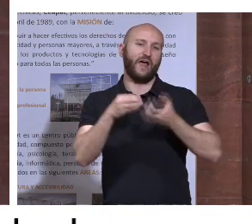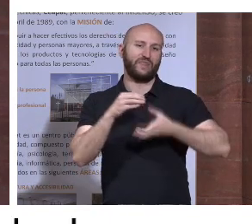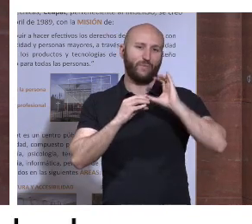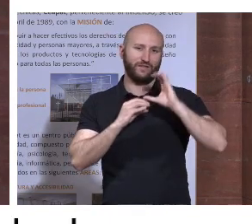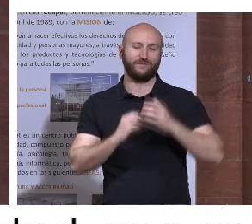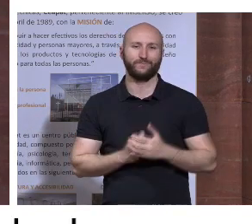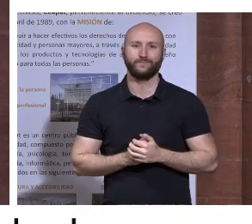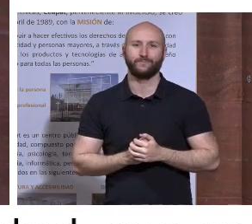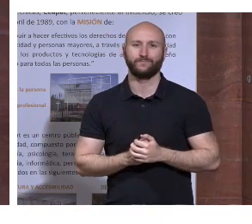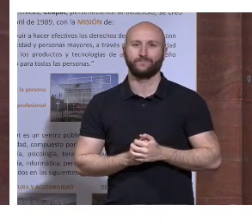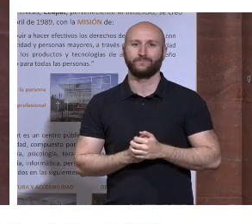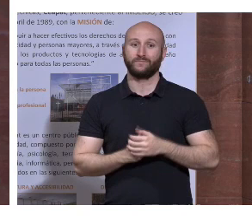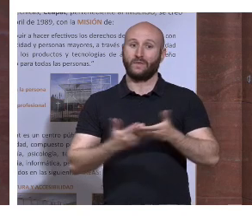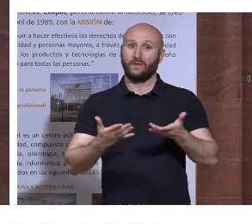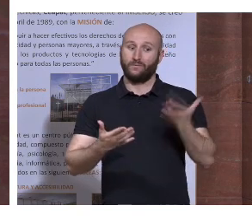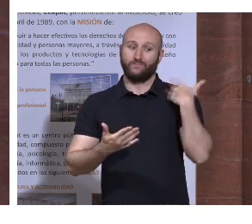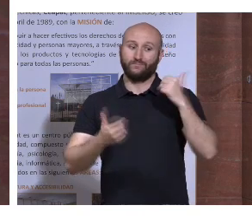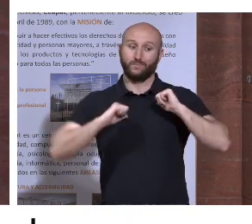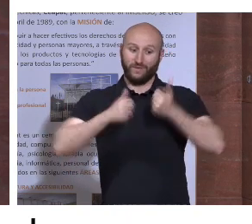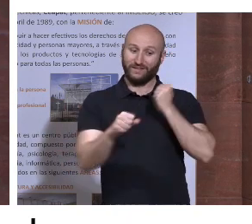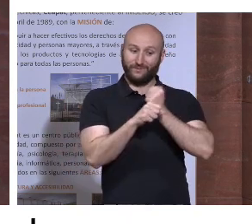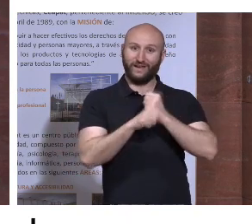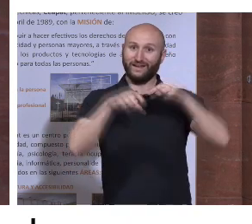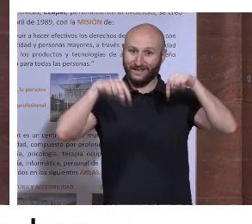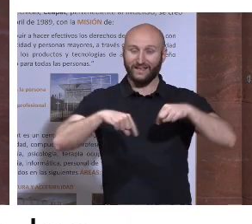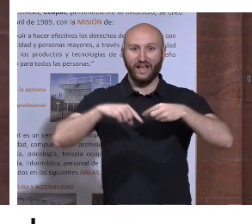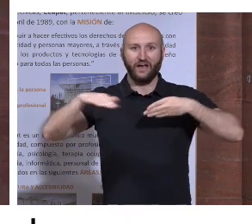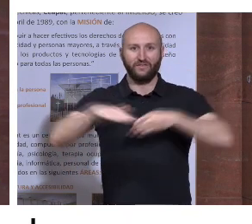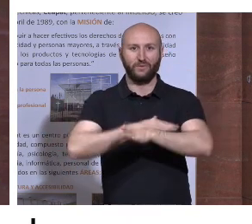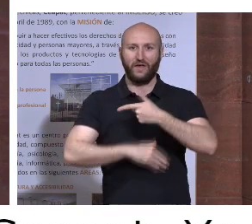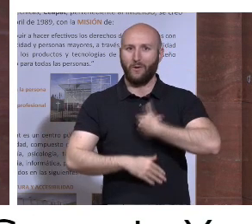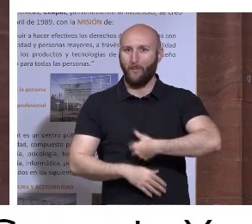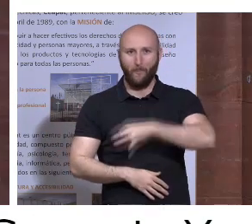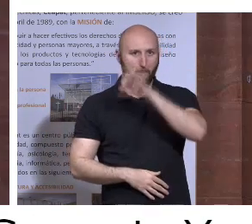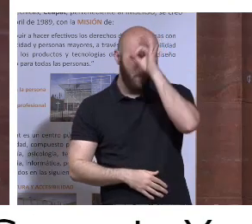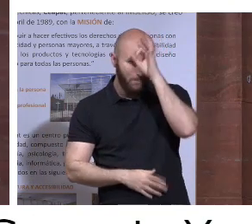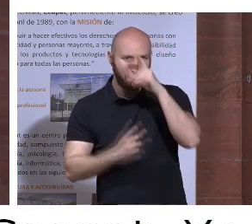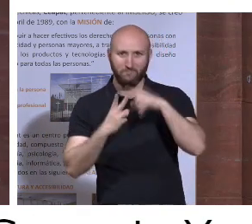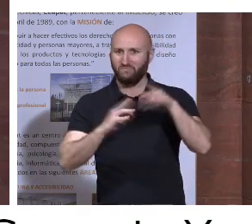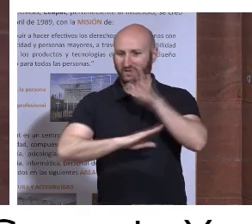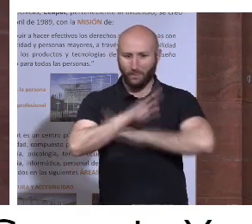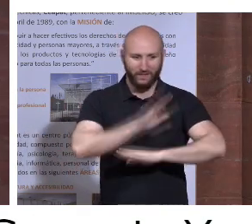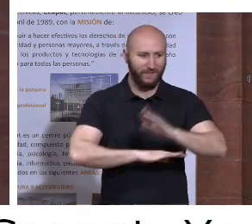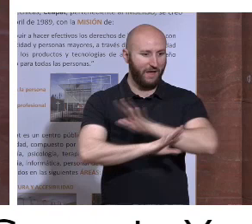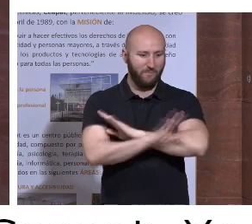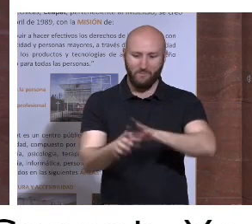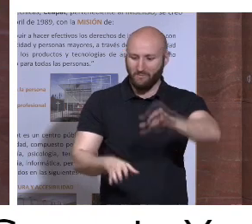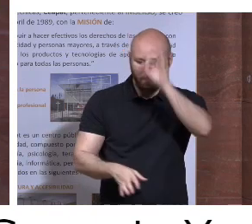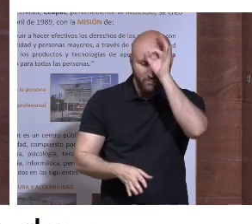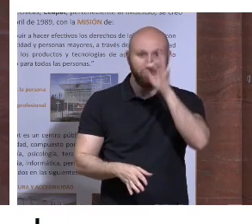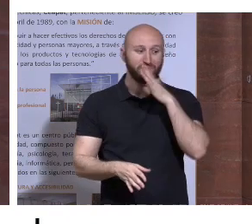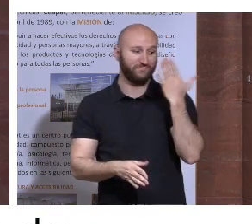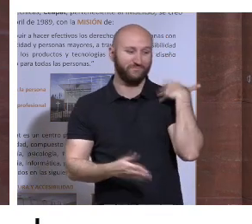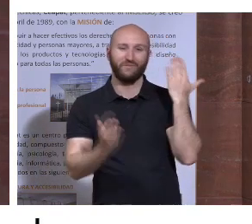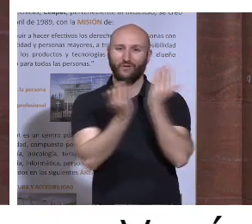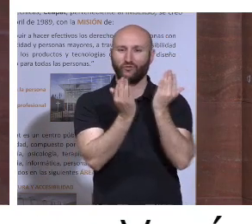Y cuando yo empecé a trabajar aquí, pues yo de accesibilidad no sabía nada y de personas con discapacidad tampoco. Venía de estudiar